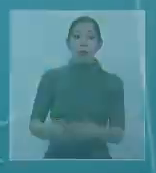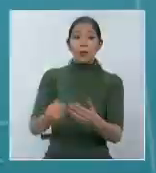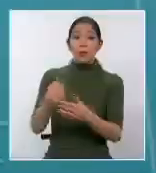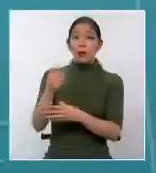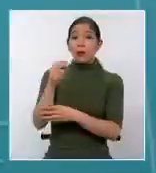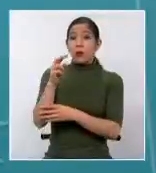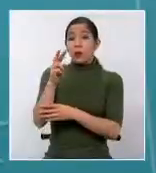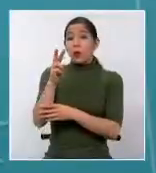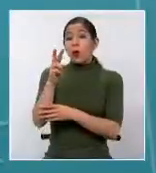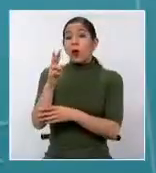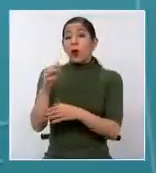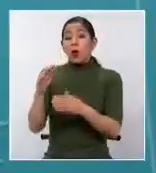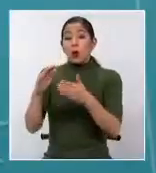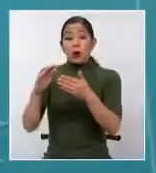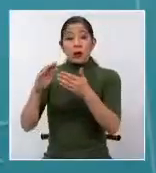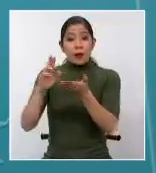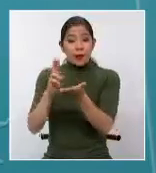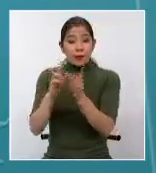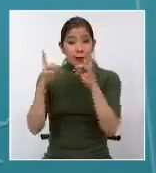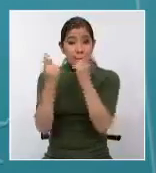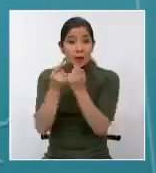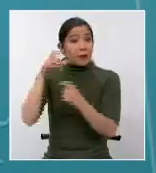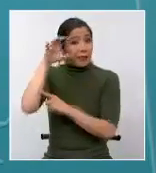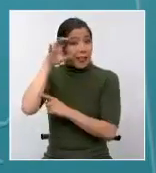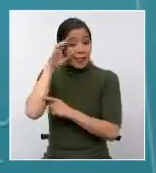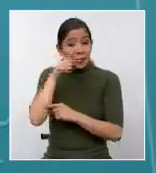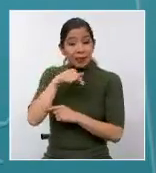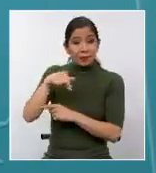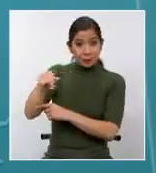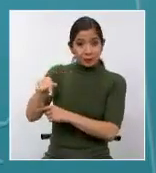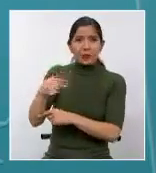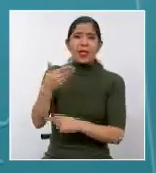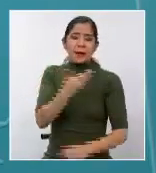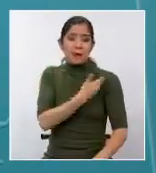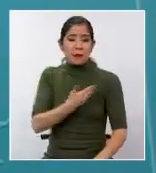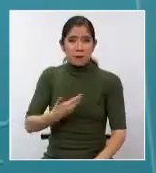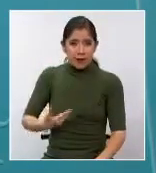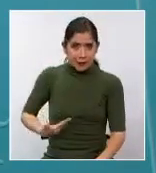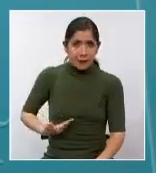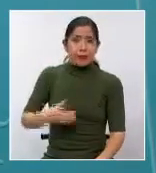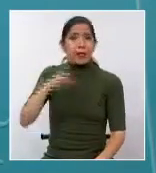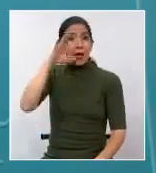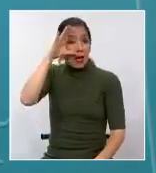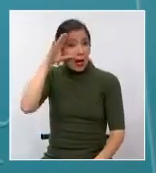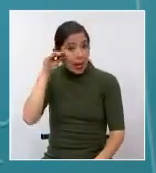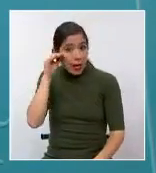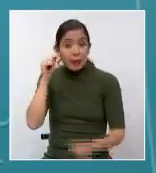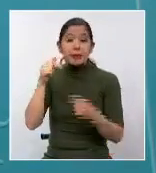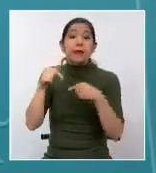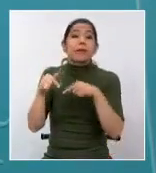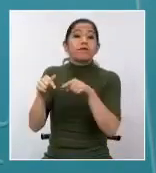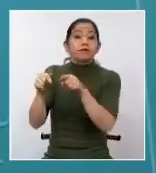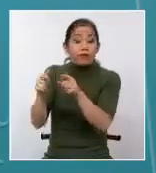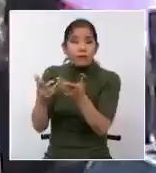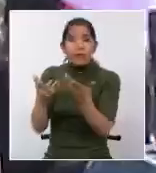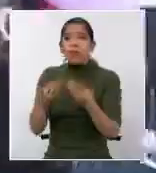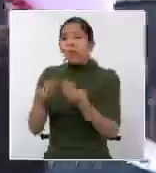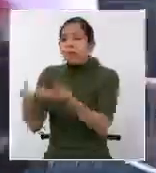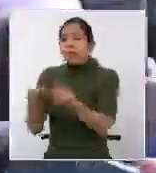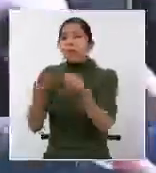205 aniversario del departamento de Tarija y el presidente Luis Arce Catacora ha entregado varias obras y proyectos para este departamento.